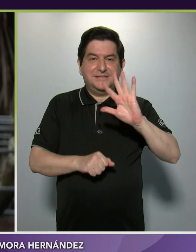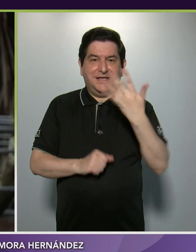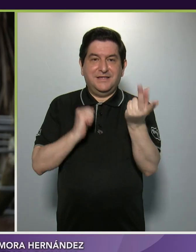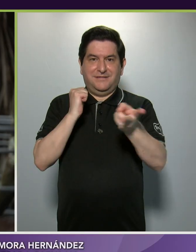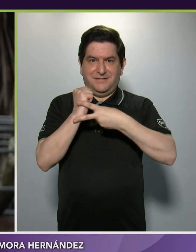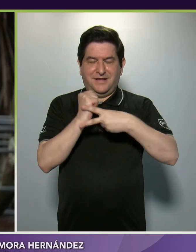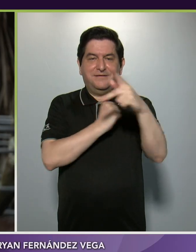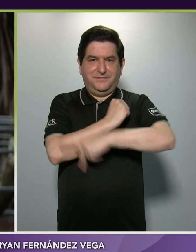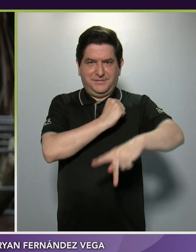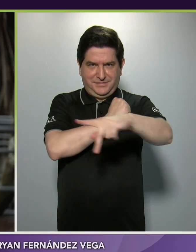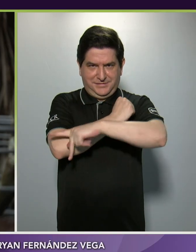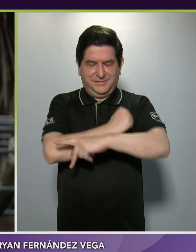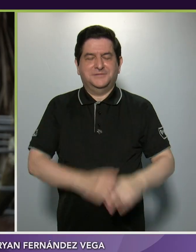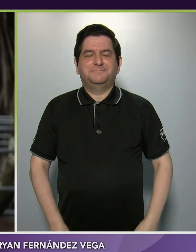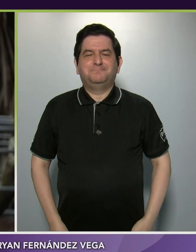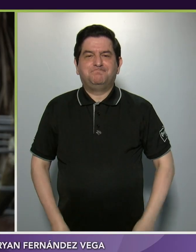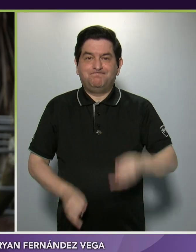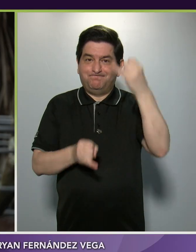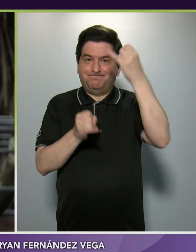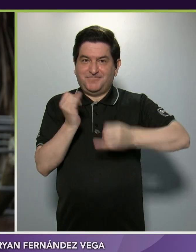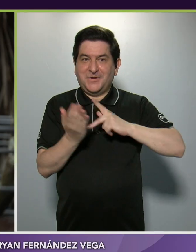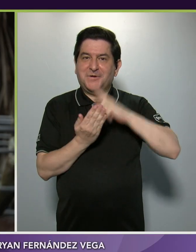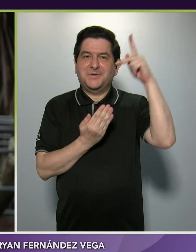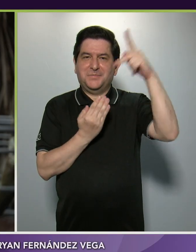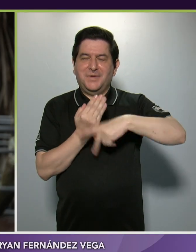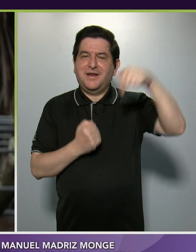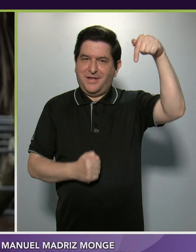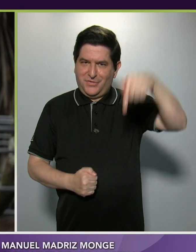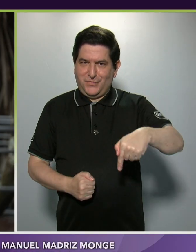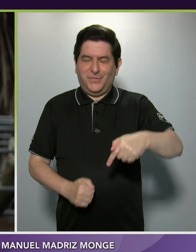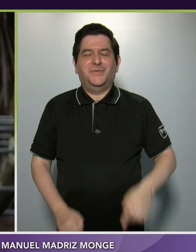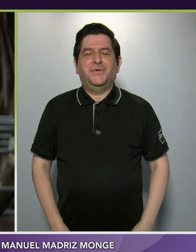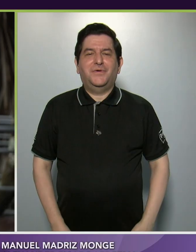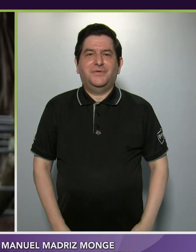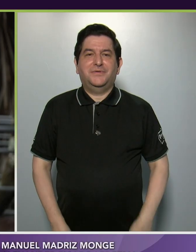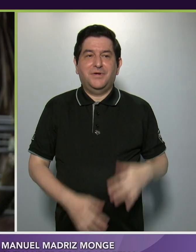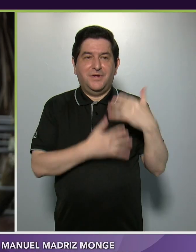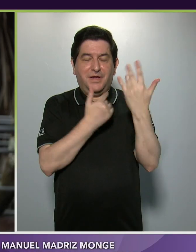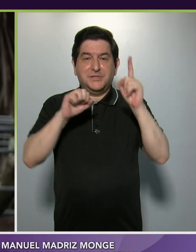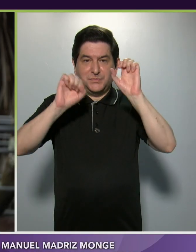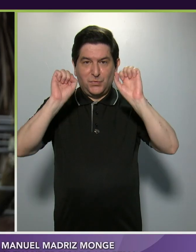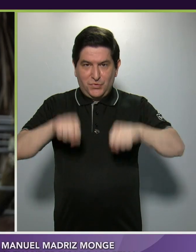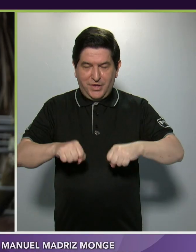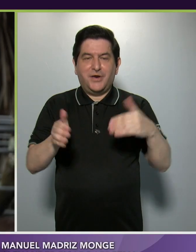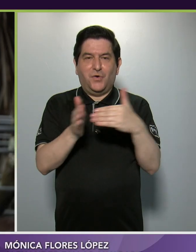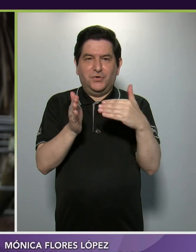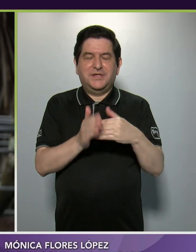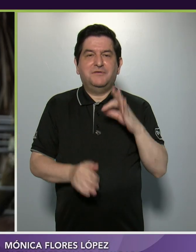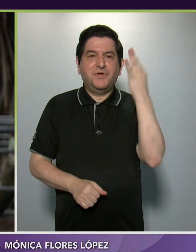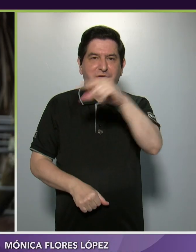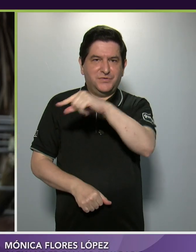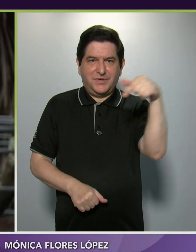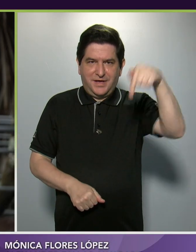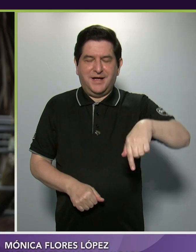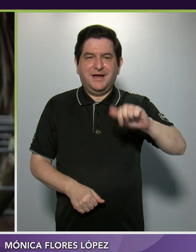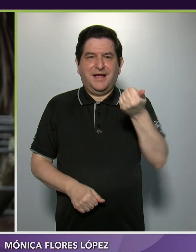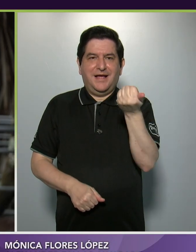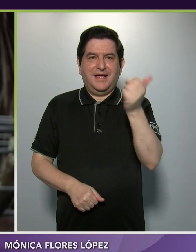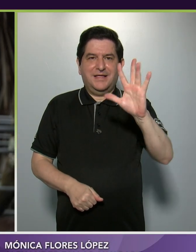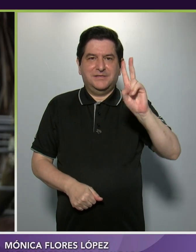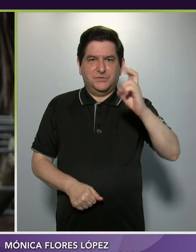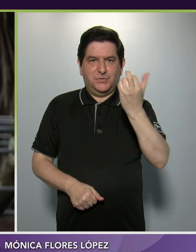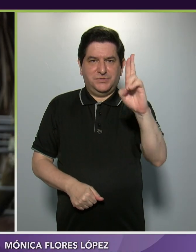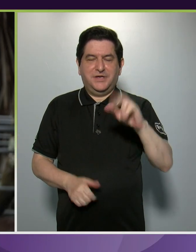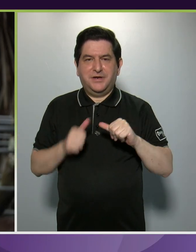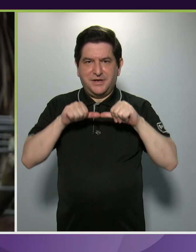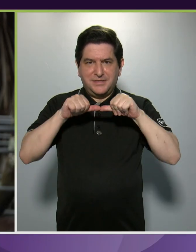vez en el país. Y de esta forma finalizamos la edición de hoy. Esperamos que nos podamos encontrar la próxima semana aquí en 15 UCR para